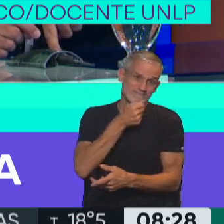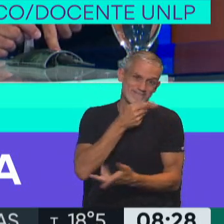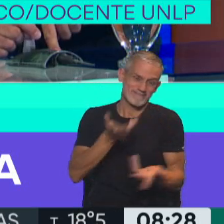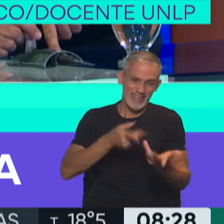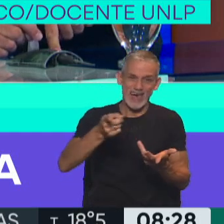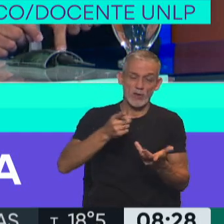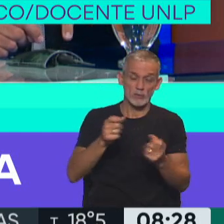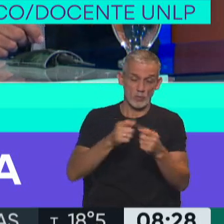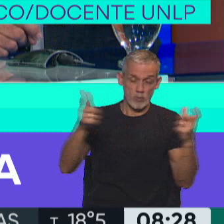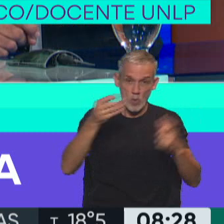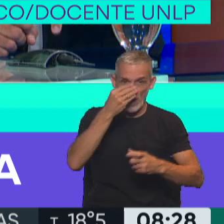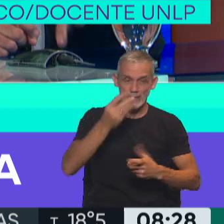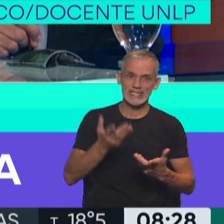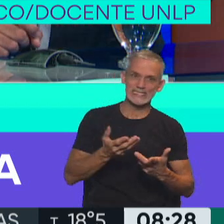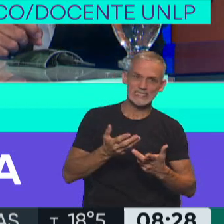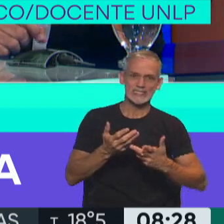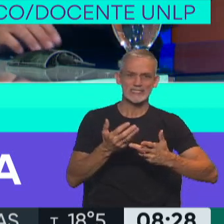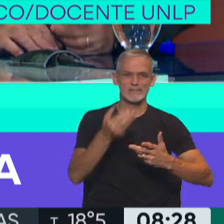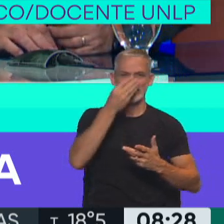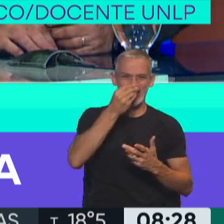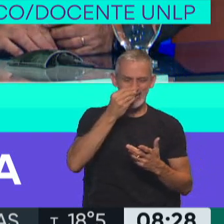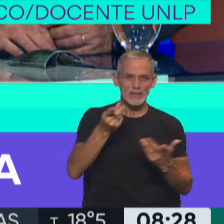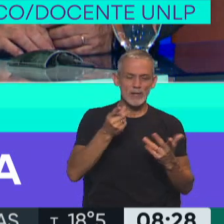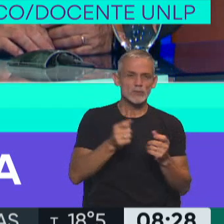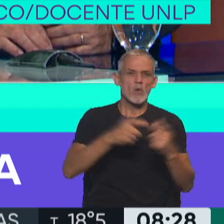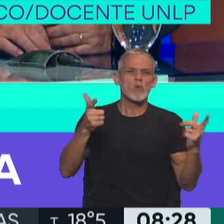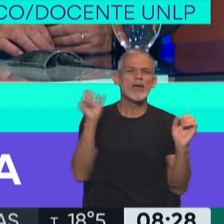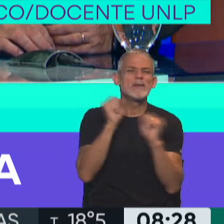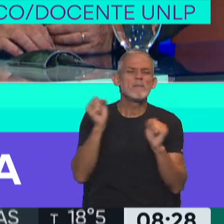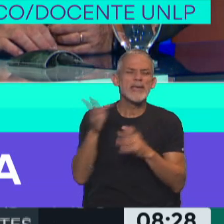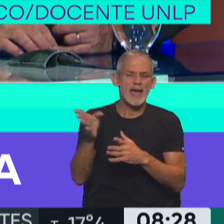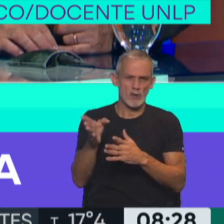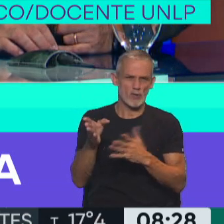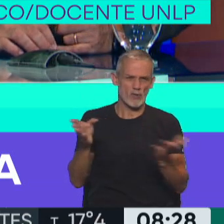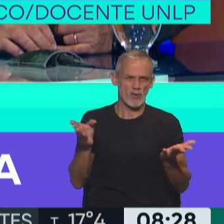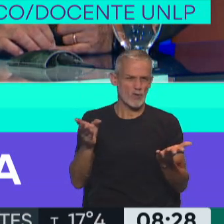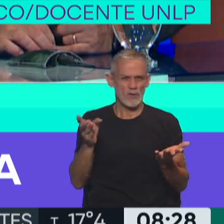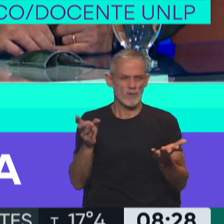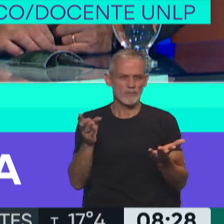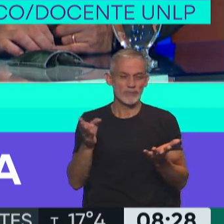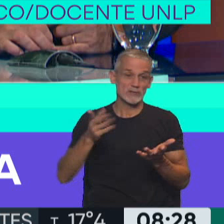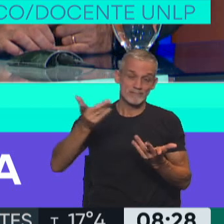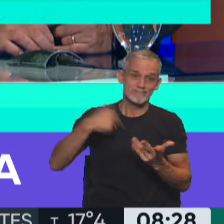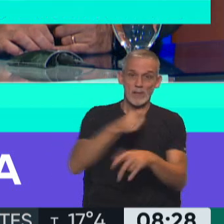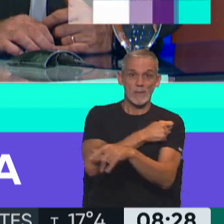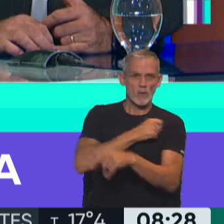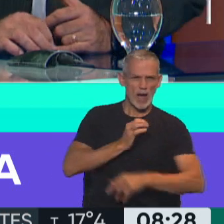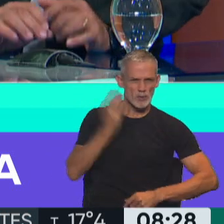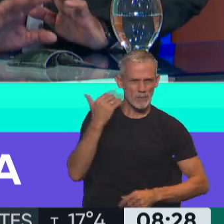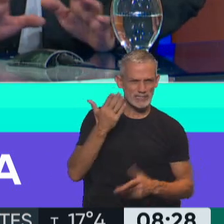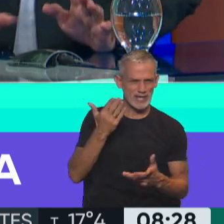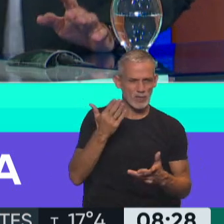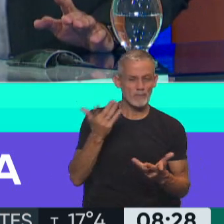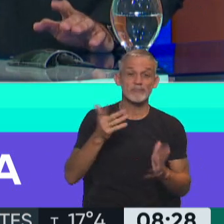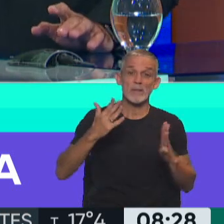no se esperaba ahora. Influenza o gripe es un brote de invierno, una enfermedad respiratoria. ¿De los que los vacunamos el año pasado? Yo creo